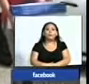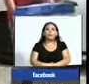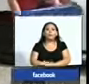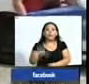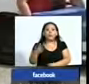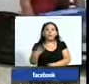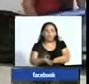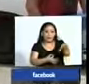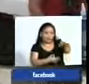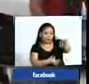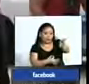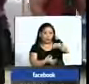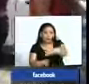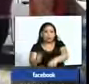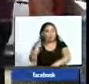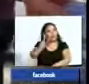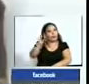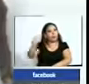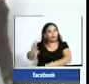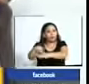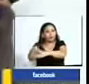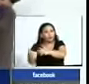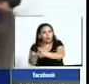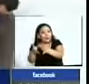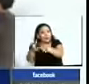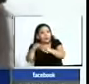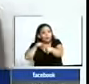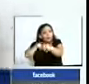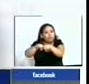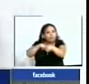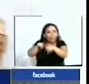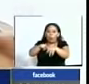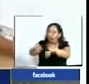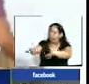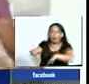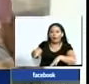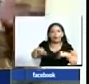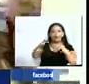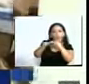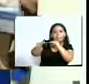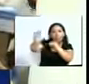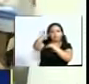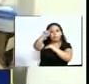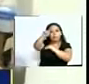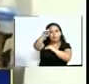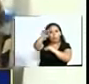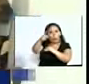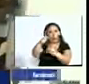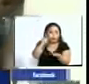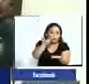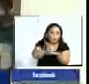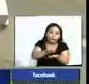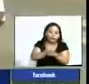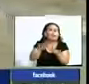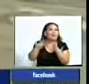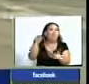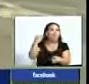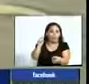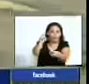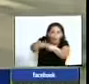22 solicitudes de candidatos no partidarios fueron rechazadas por el Tribunal Supremo Electoral al comprobarse que tienen nexos